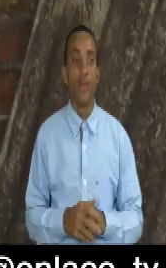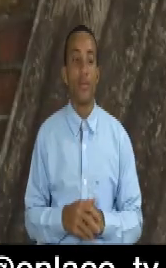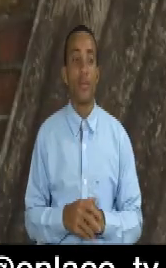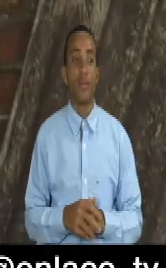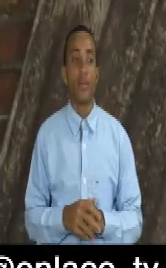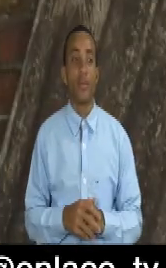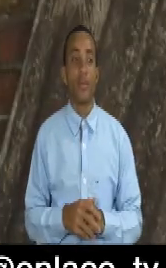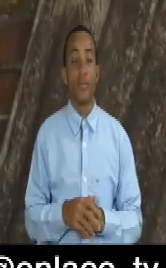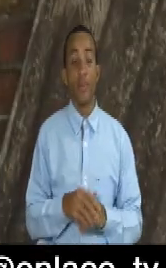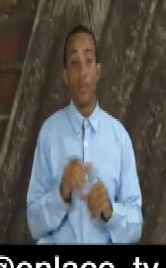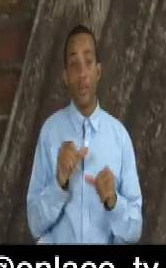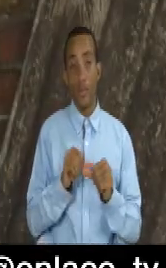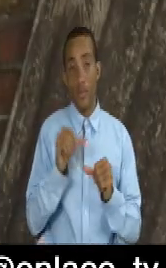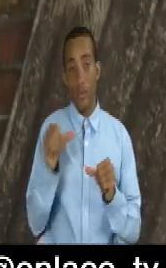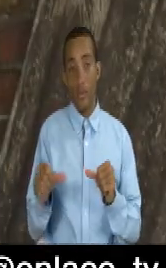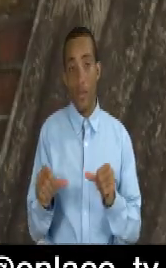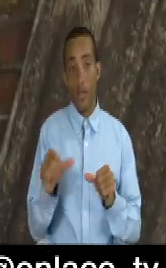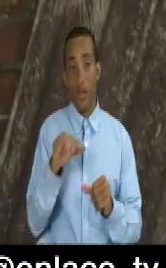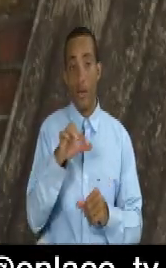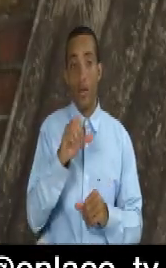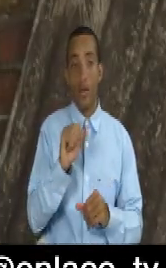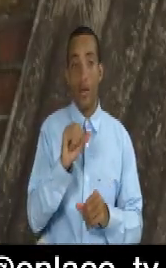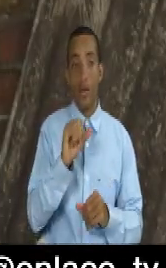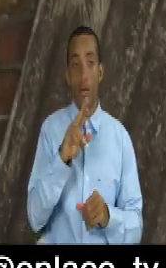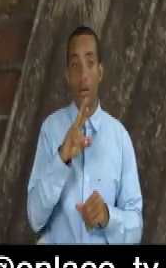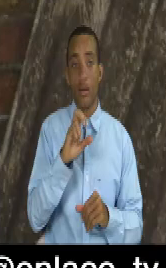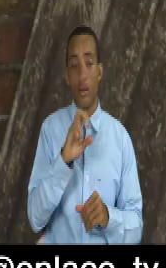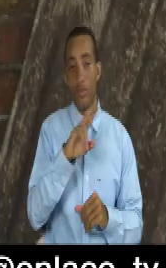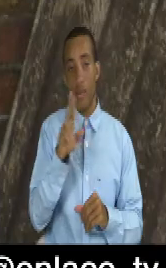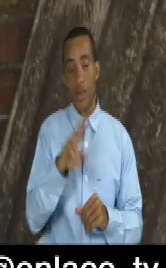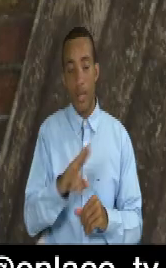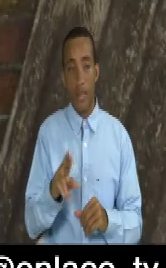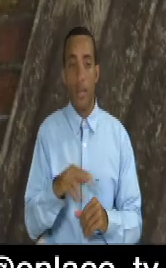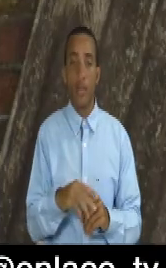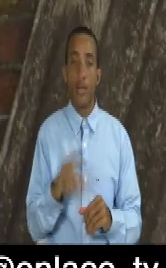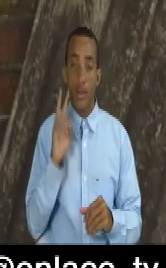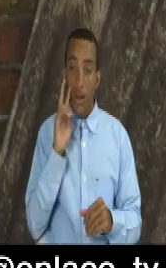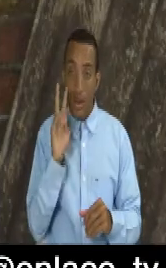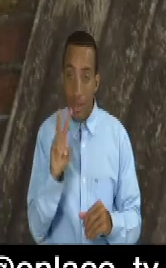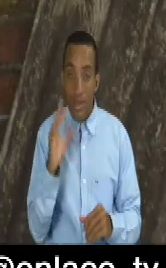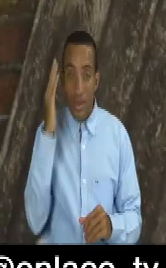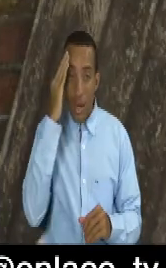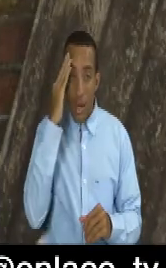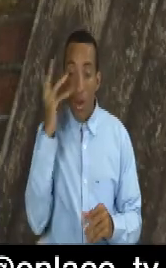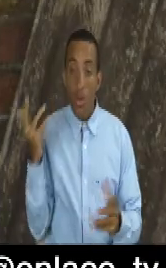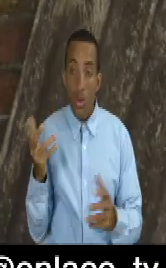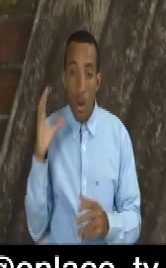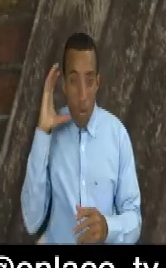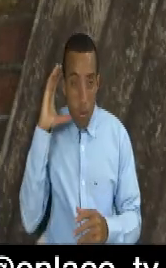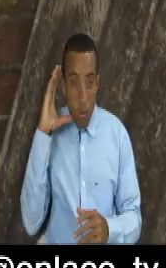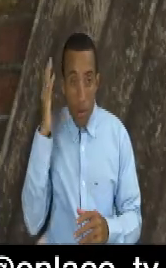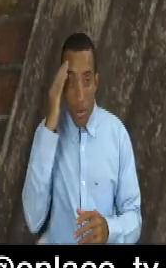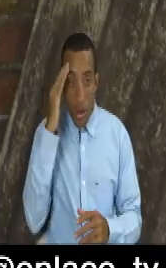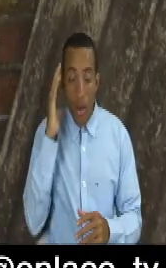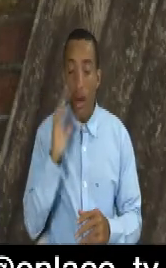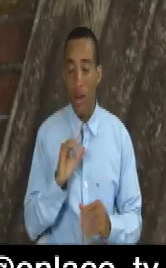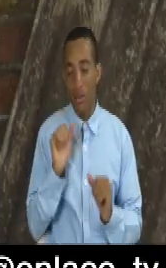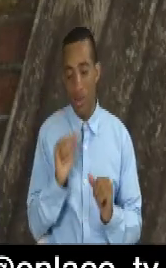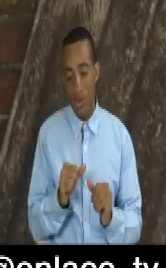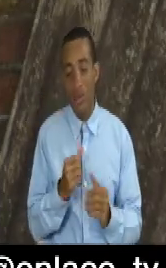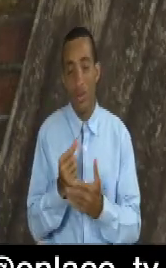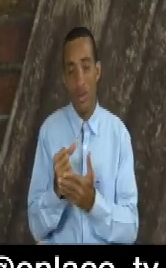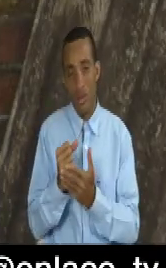Pérez Porras espera pues la ayuda de la comunidad barranqueña para quien sepa el paradero pues de esta menor, para que se comuniquen con ellos y ellos puedan tener pues un